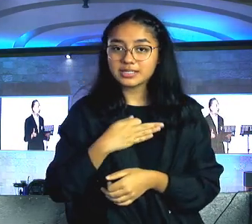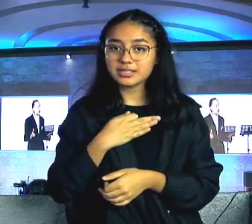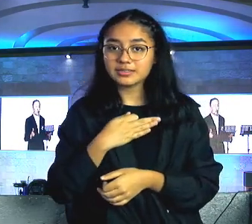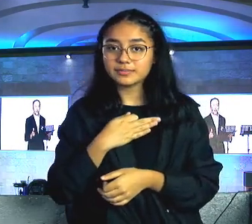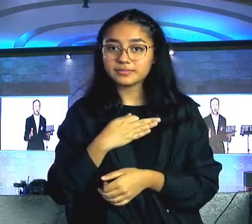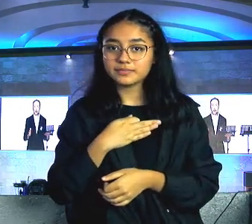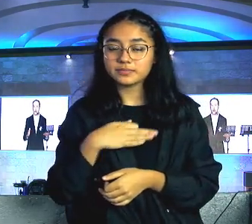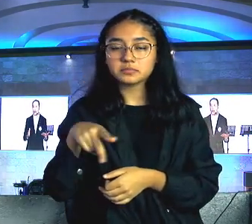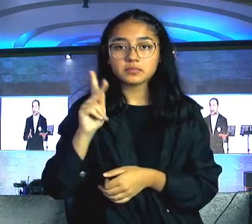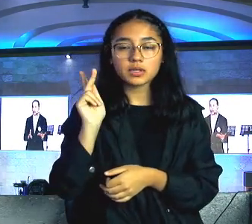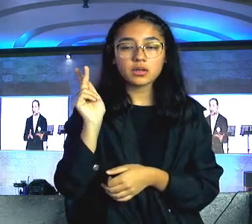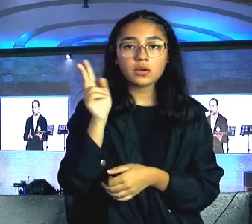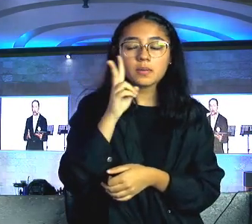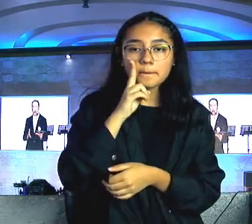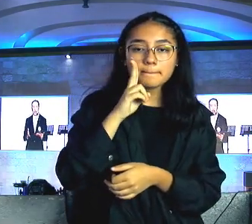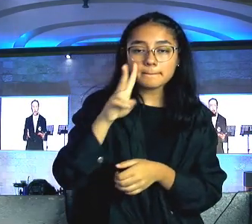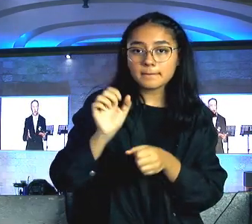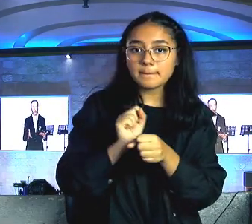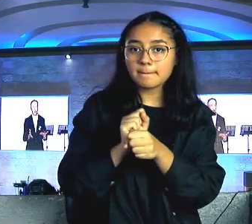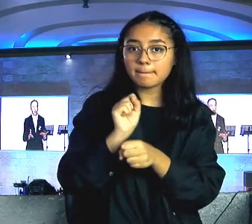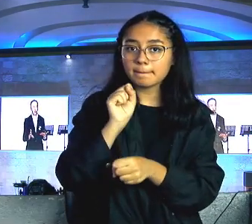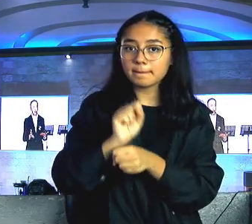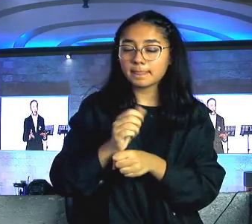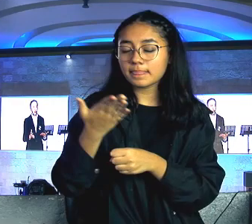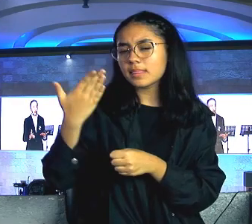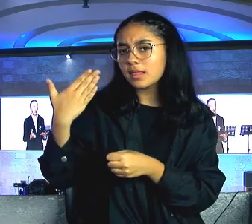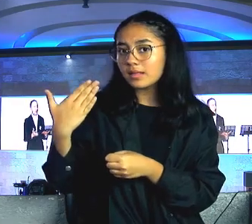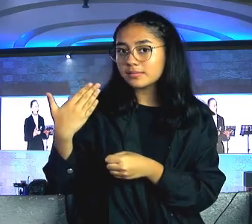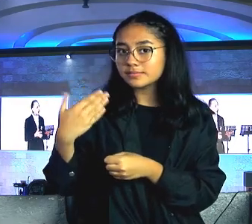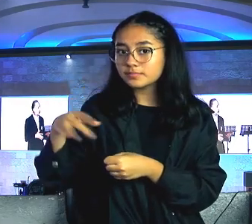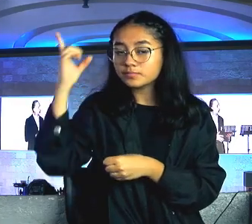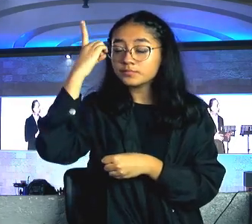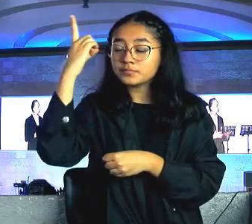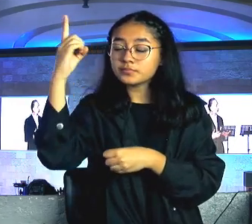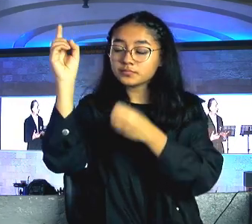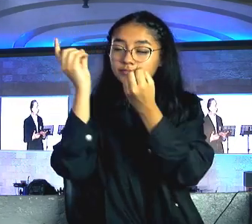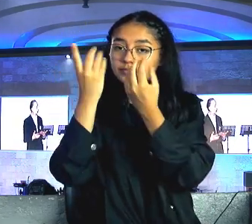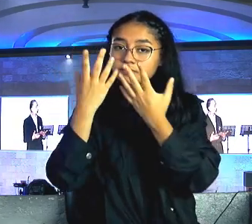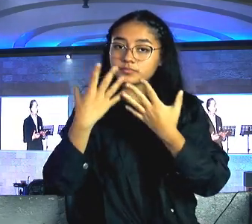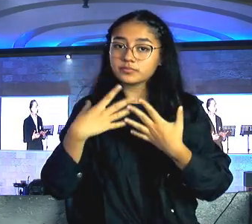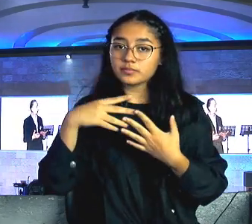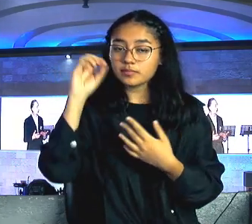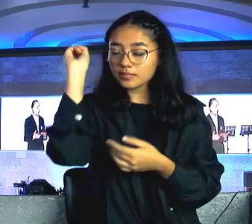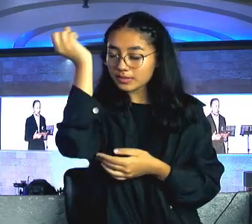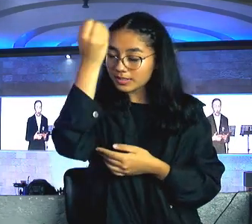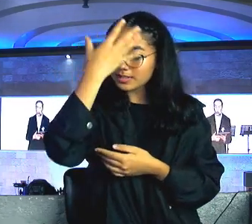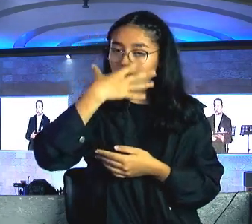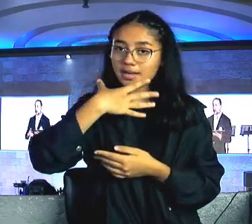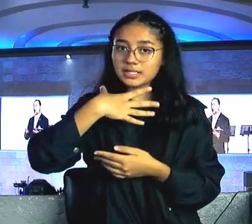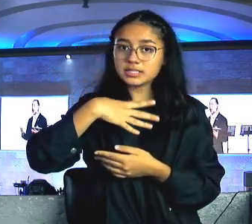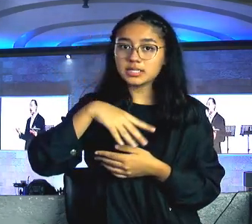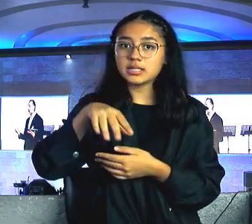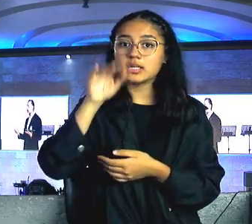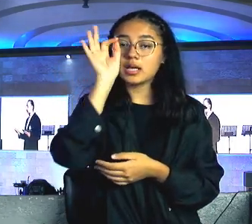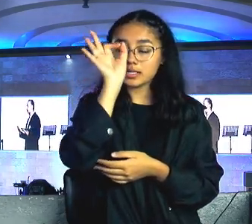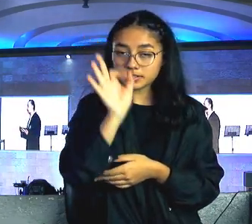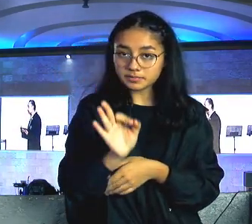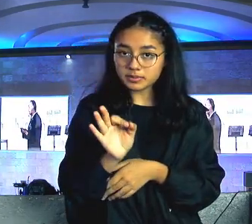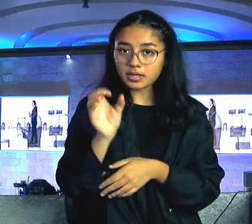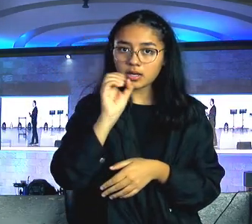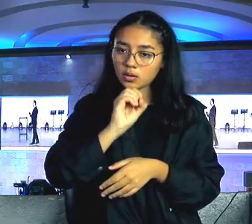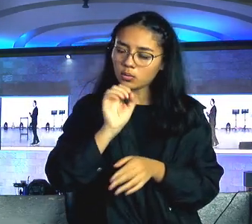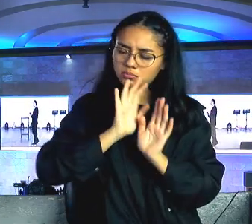Pero como veíamos la semana pasada, Dios te da la gracia o de aceptarlo o de rechazarlo. Dios te dio la gracia de